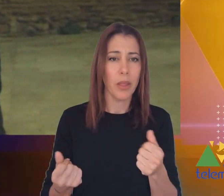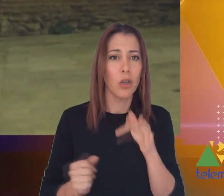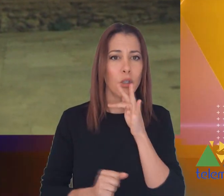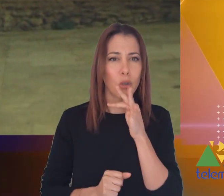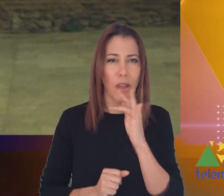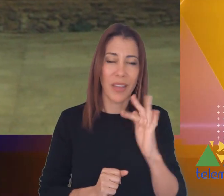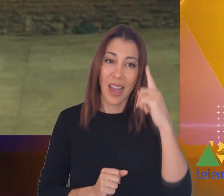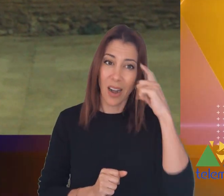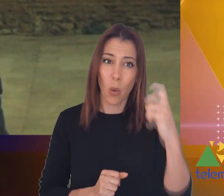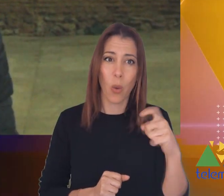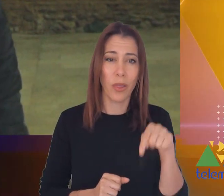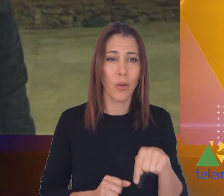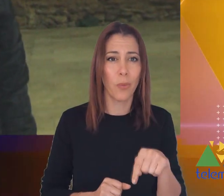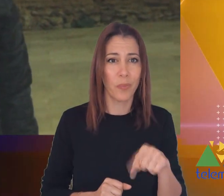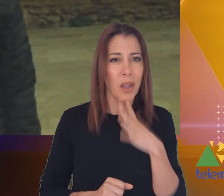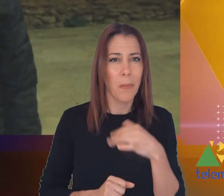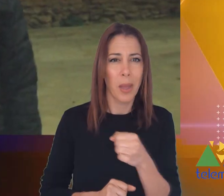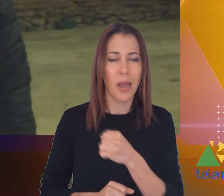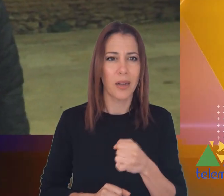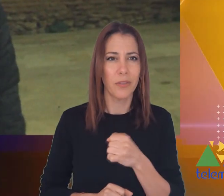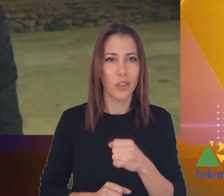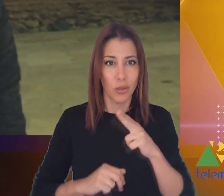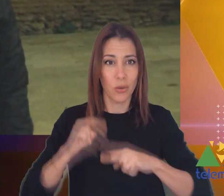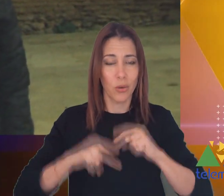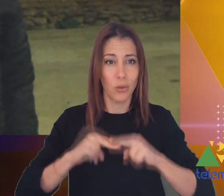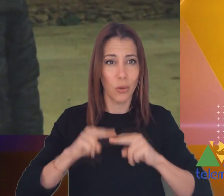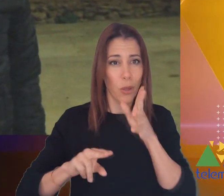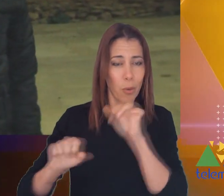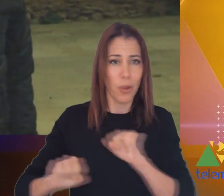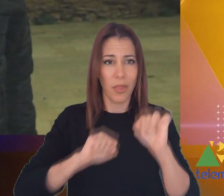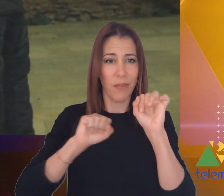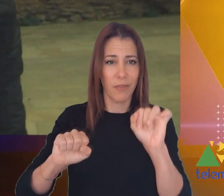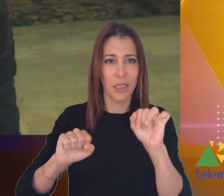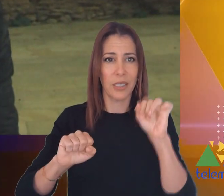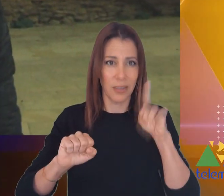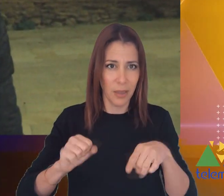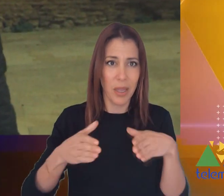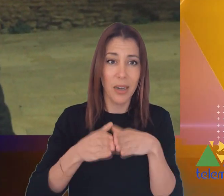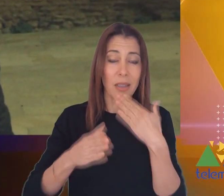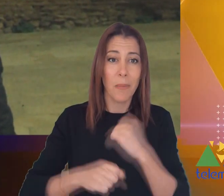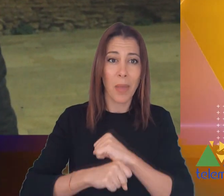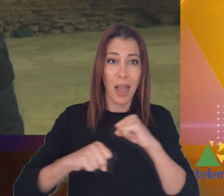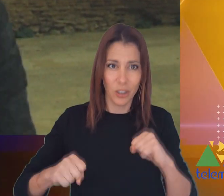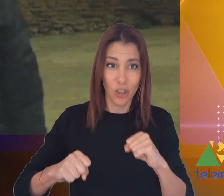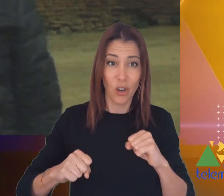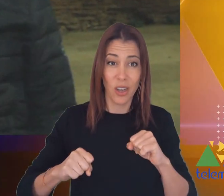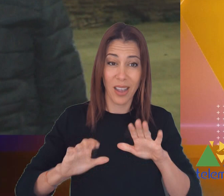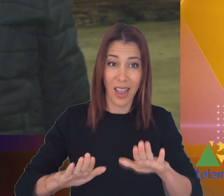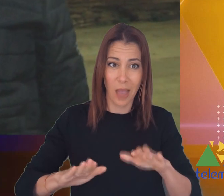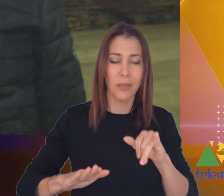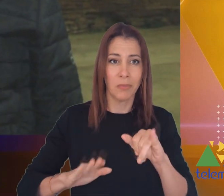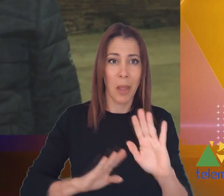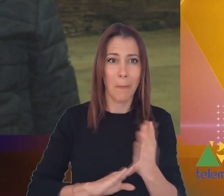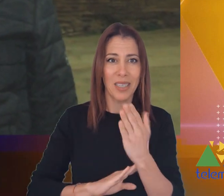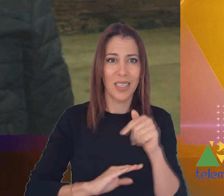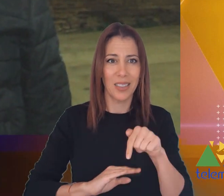es el recuerdo de estas magníficas construcciones de defensas y de la iglesia mayor que tenemos, está presente